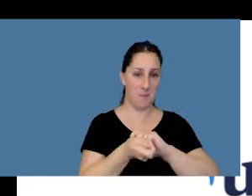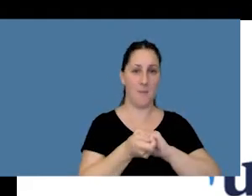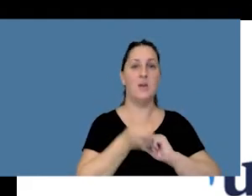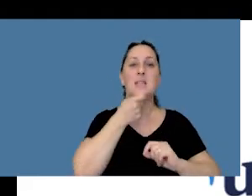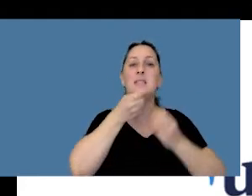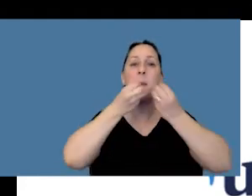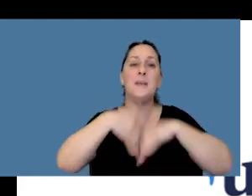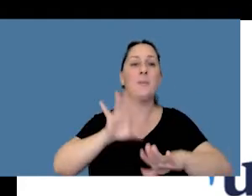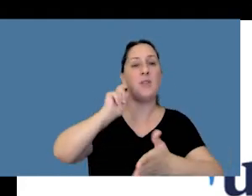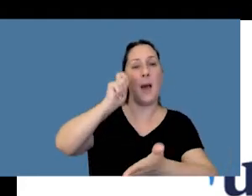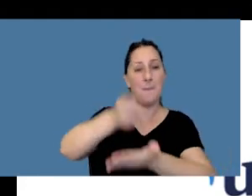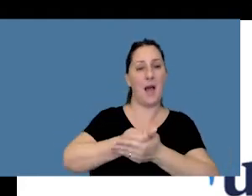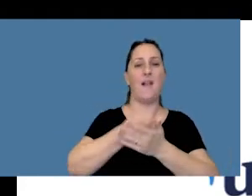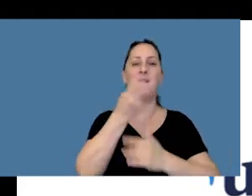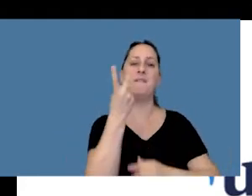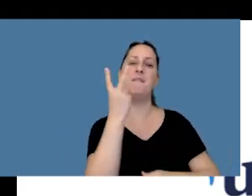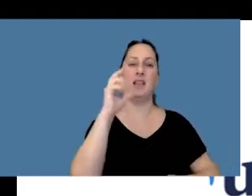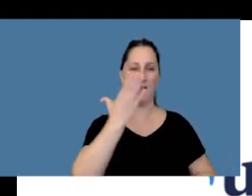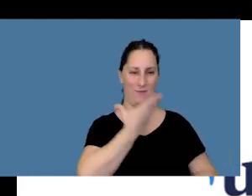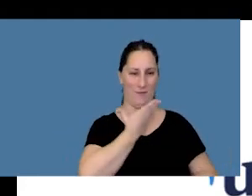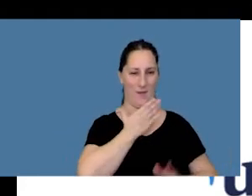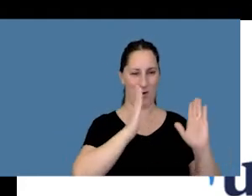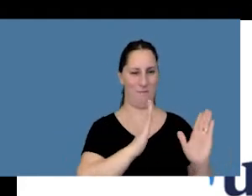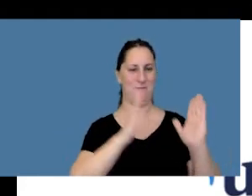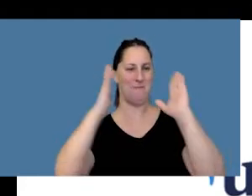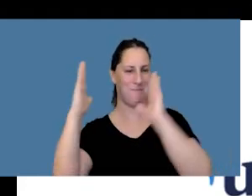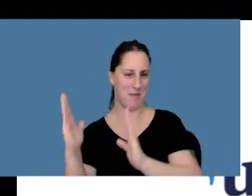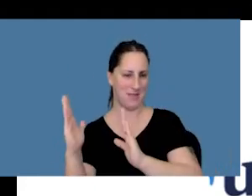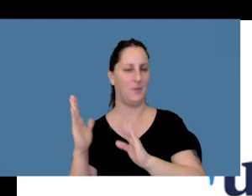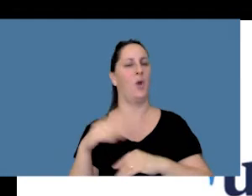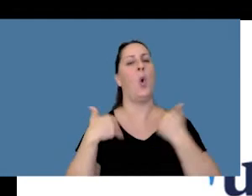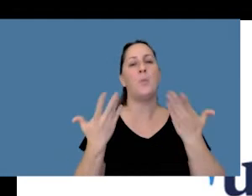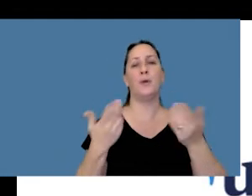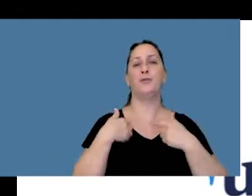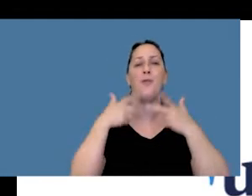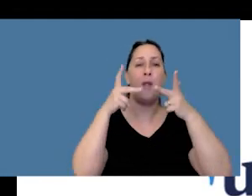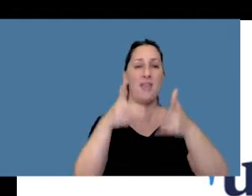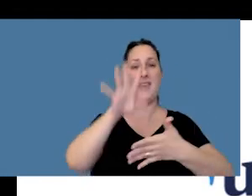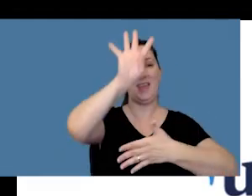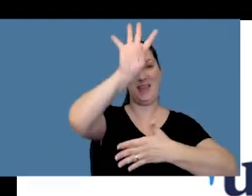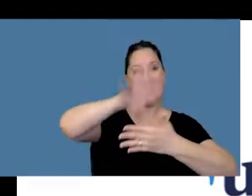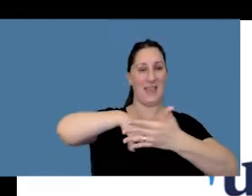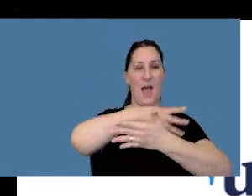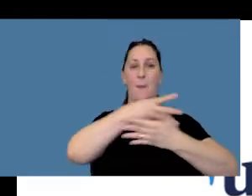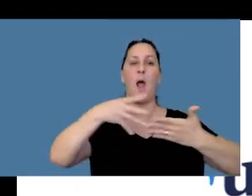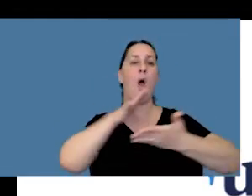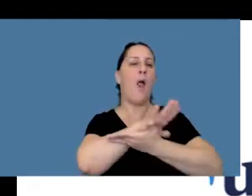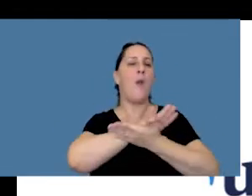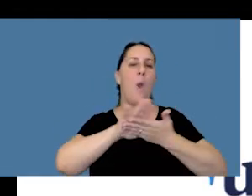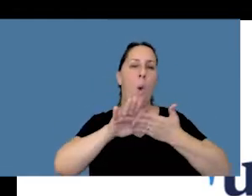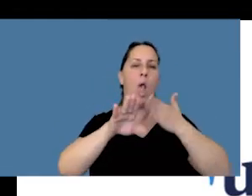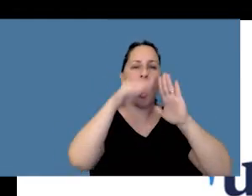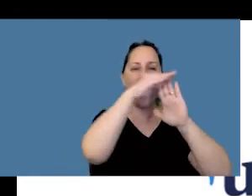a pagar? El 20 de febrero. Por eso yo les decía que la tabla nueva con los